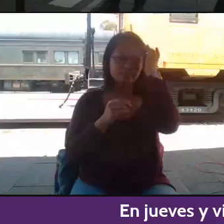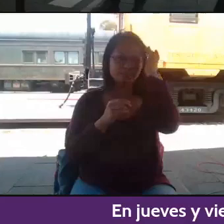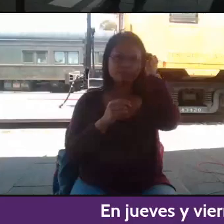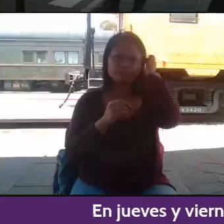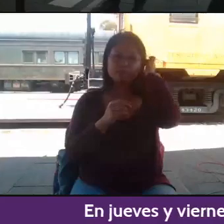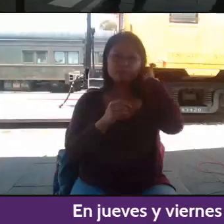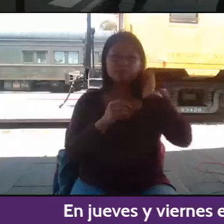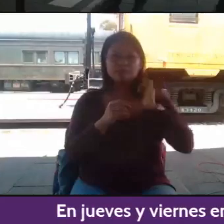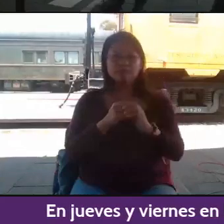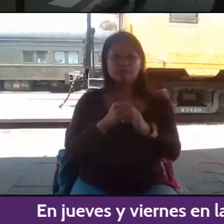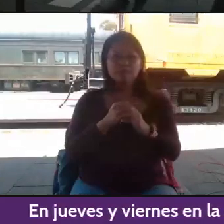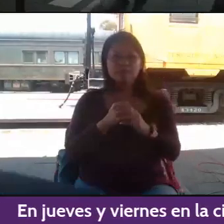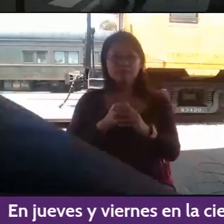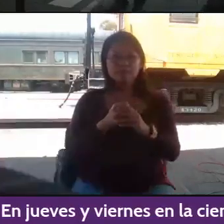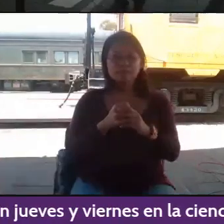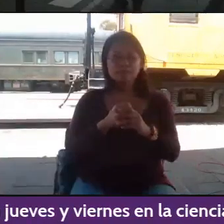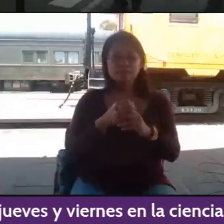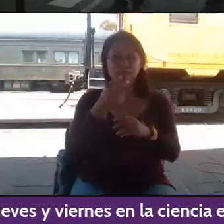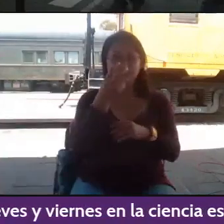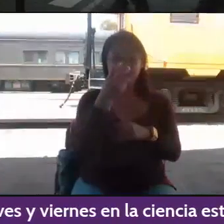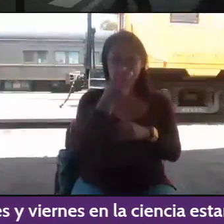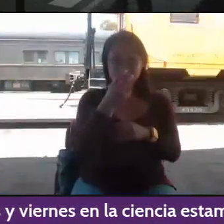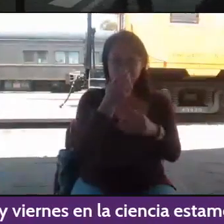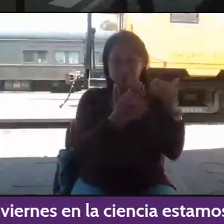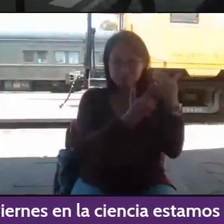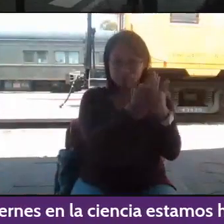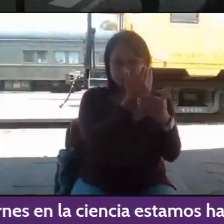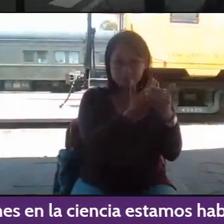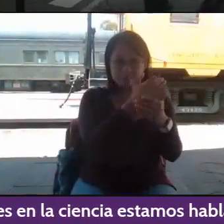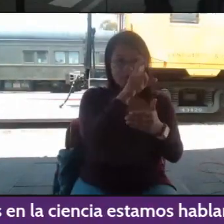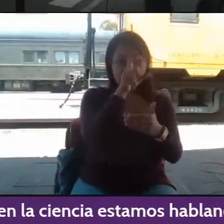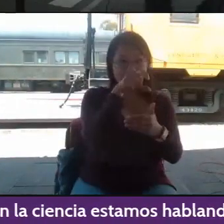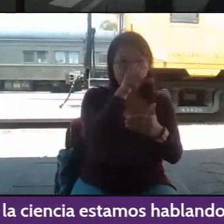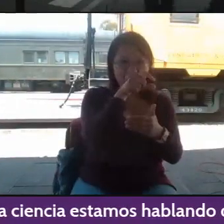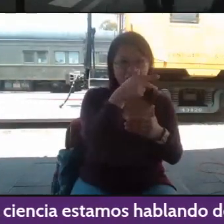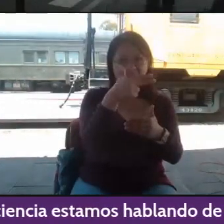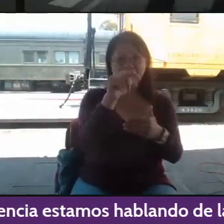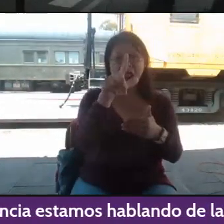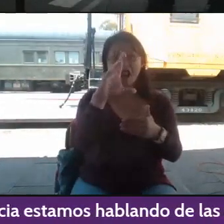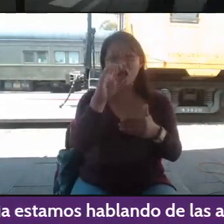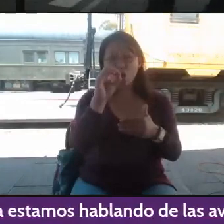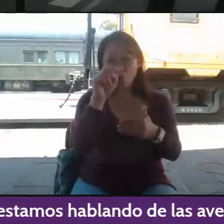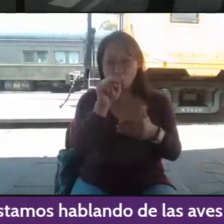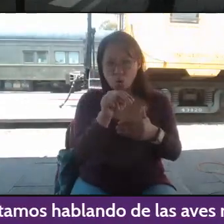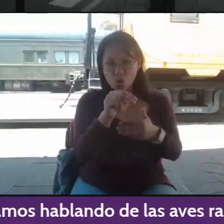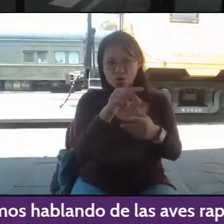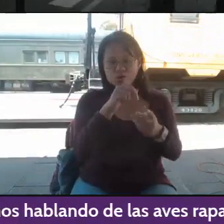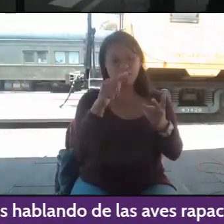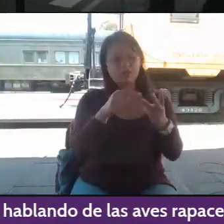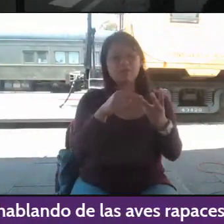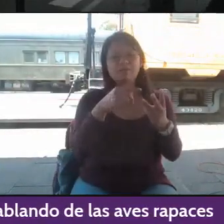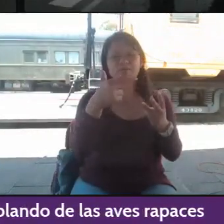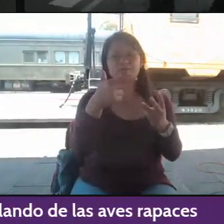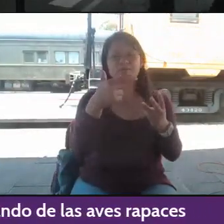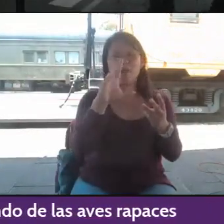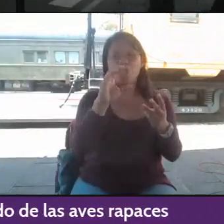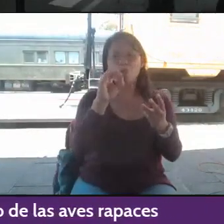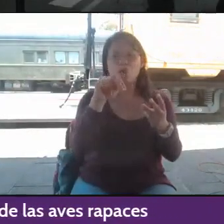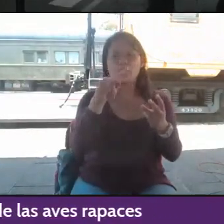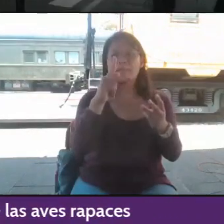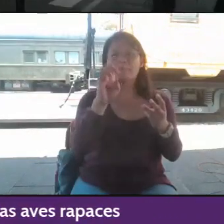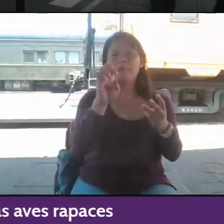está. Las aves rapaces diurnas, águilas y halcones, tienen entre su lista de especies al halcón peregrino. Un ave que puede